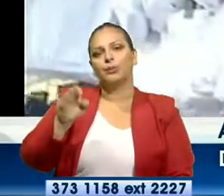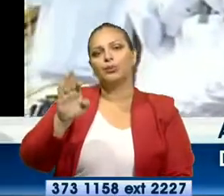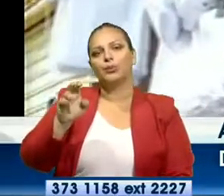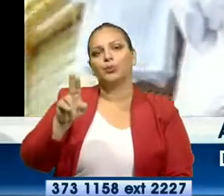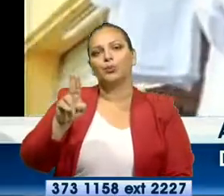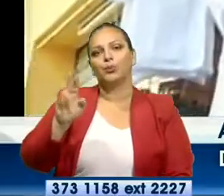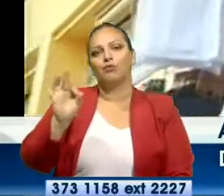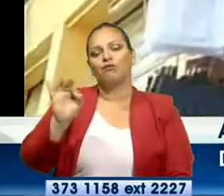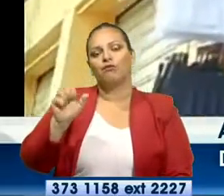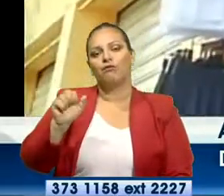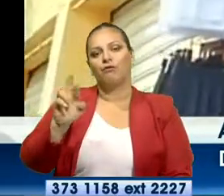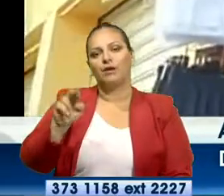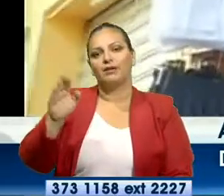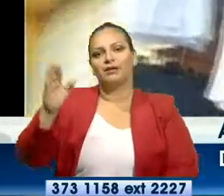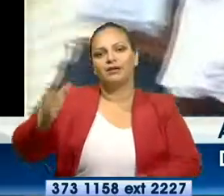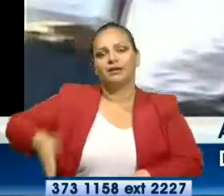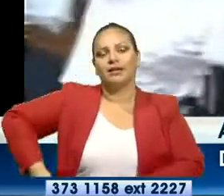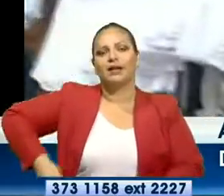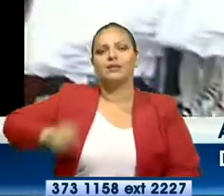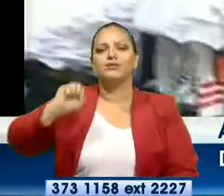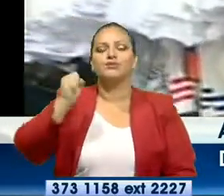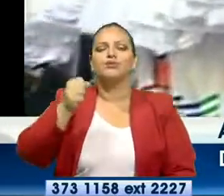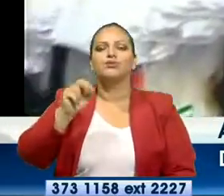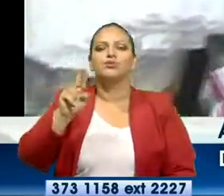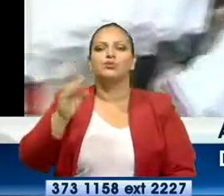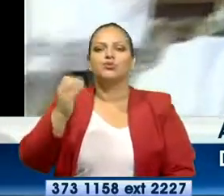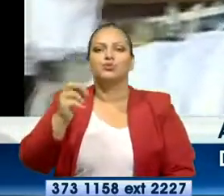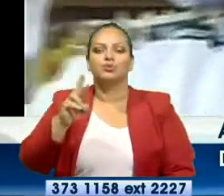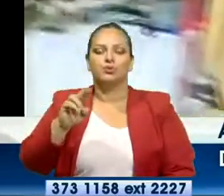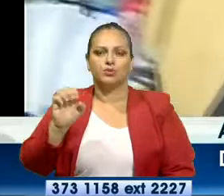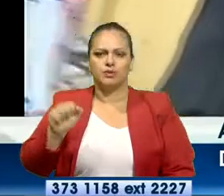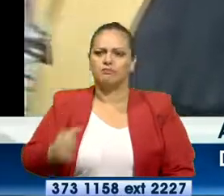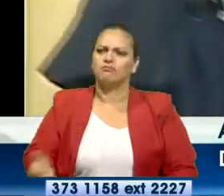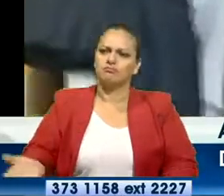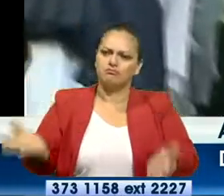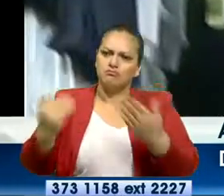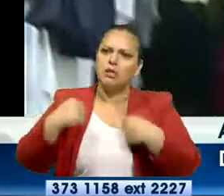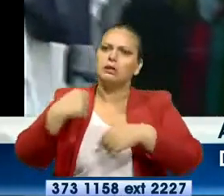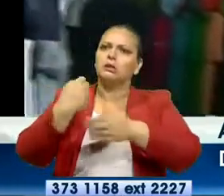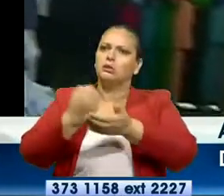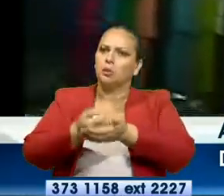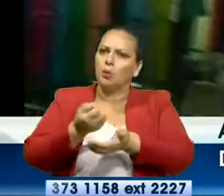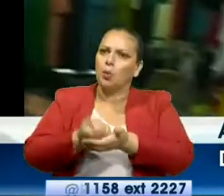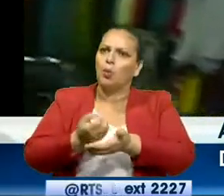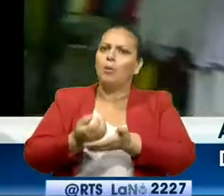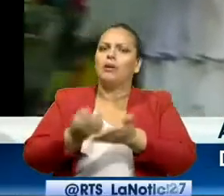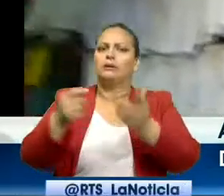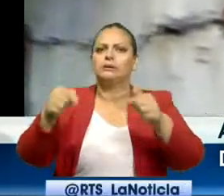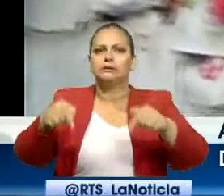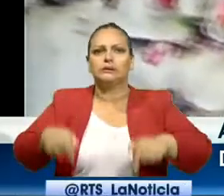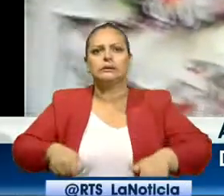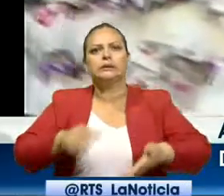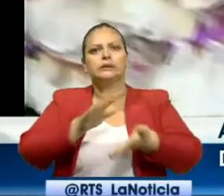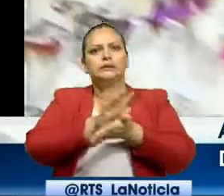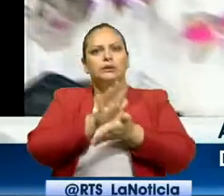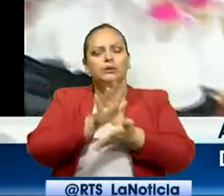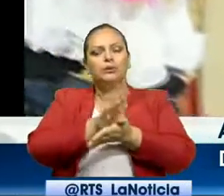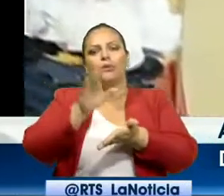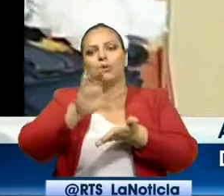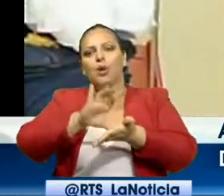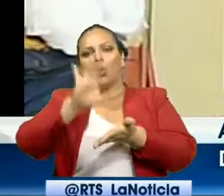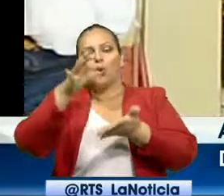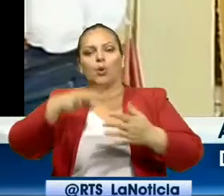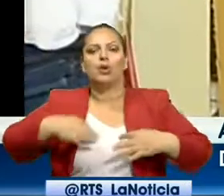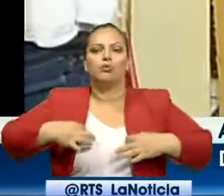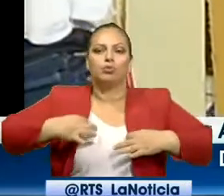vengan y se acerquen a comprar con tiempo el uniforme para su pequeño recuerde cotizar